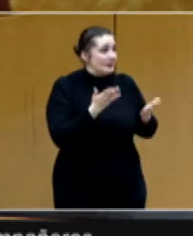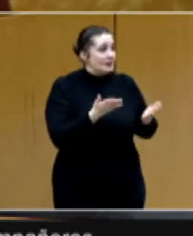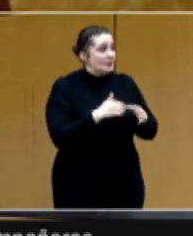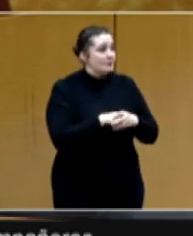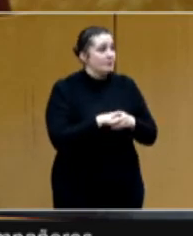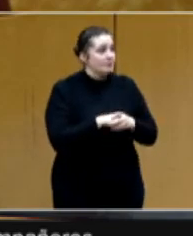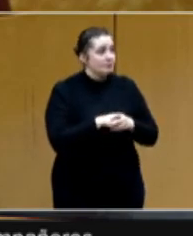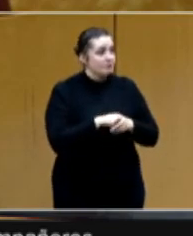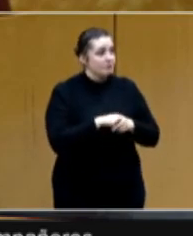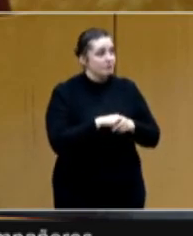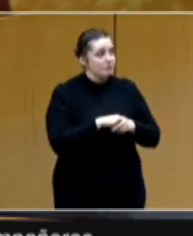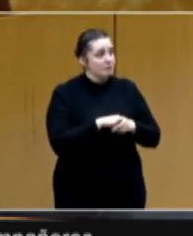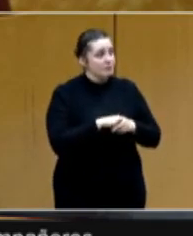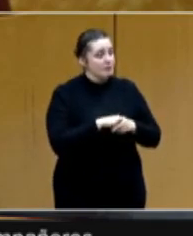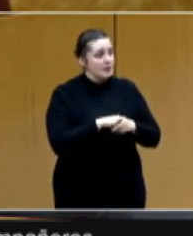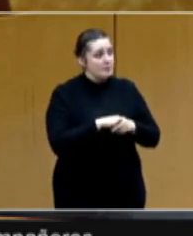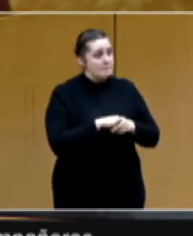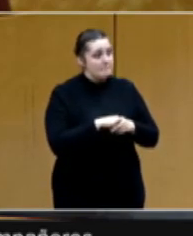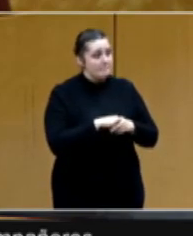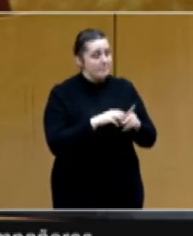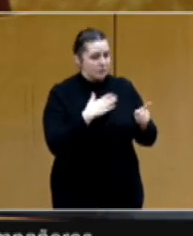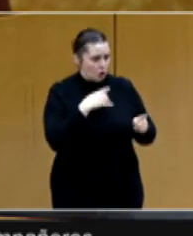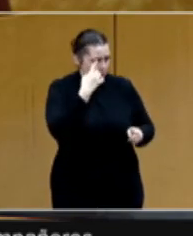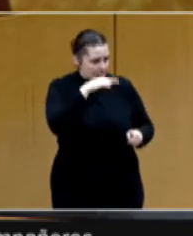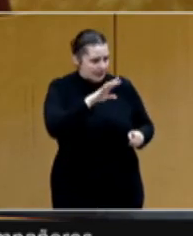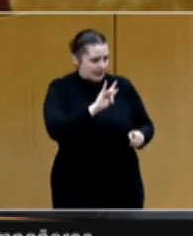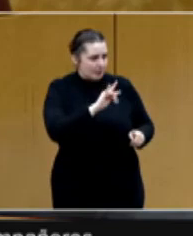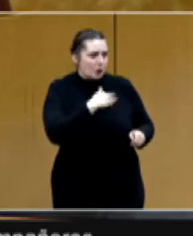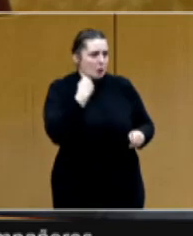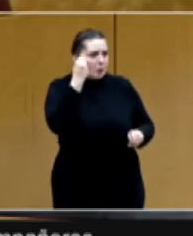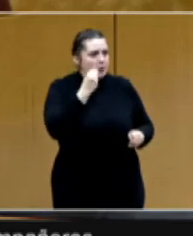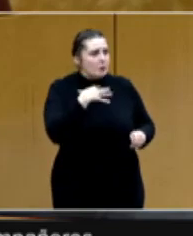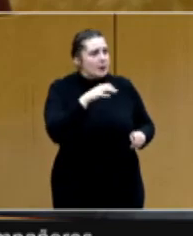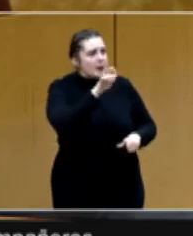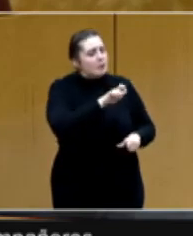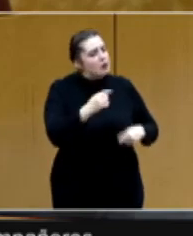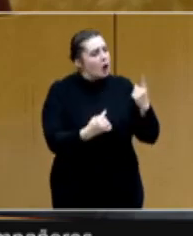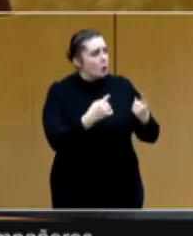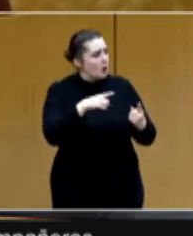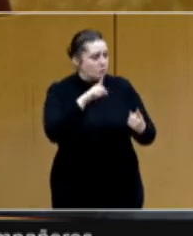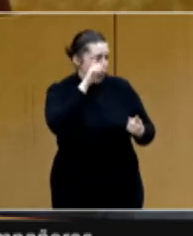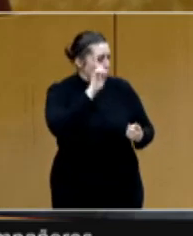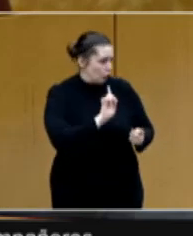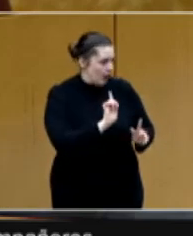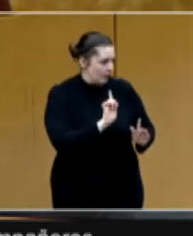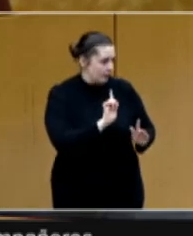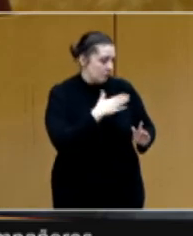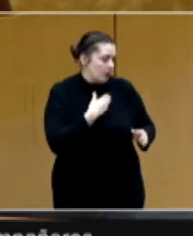quería que aunque yo lo sé creo que a lo mejor hay gente que no lo sabe